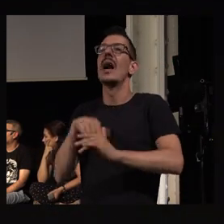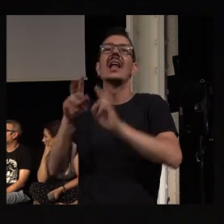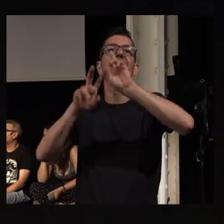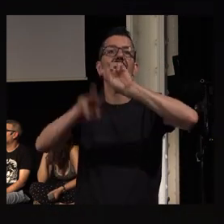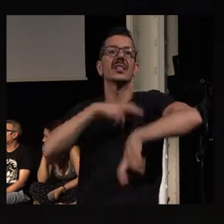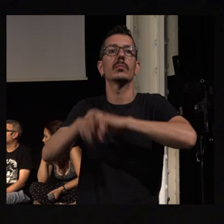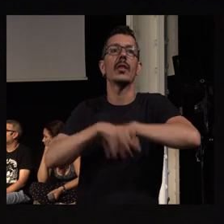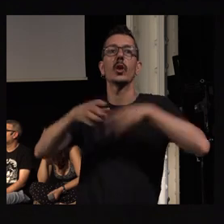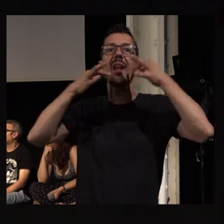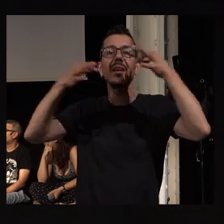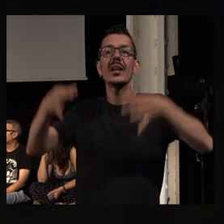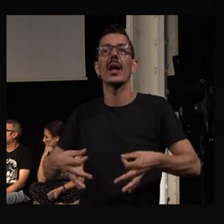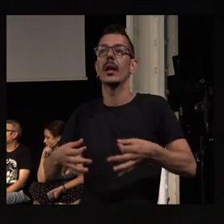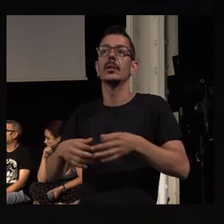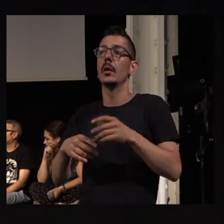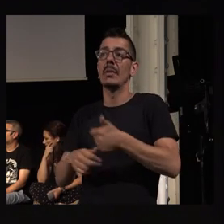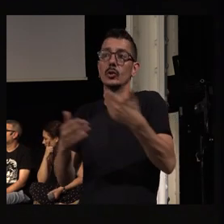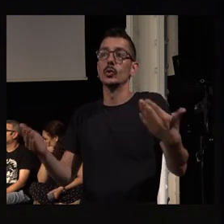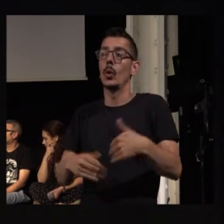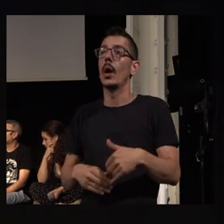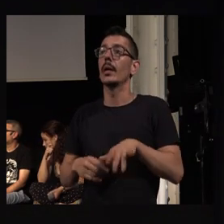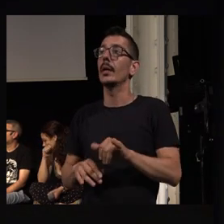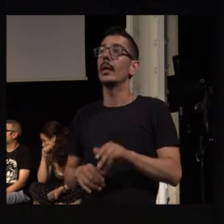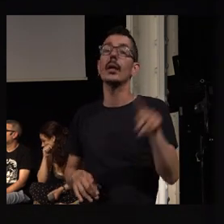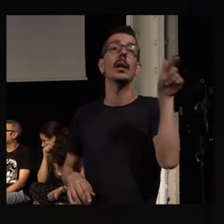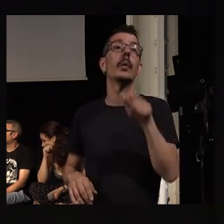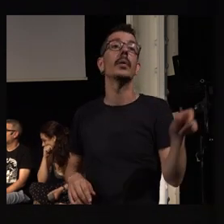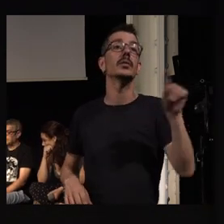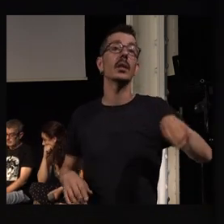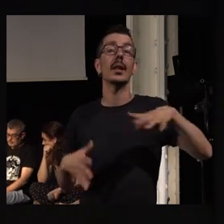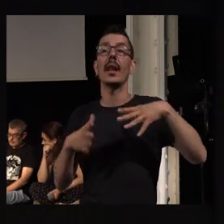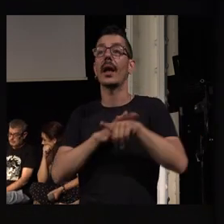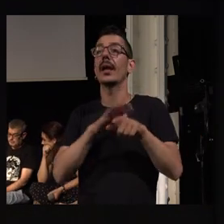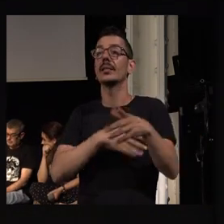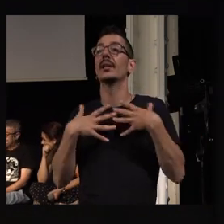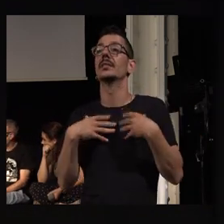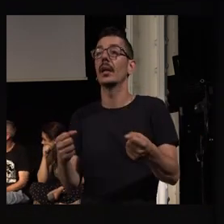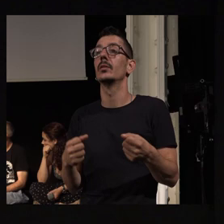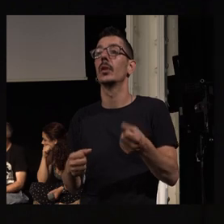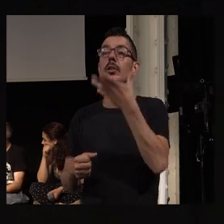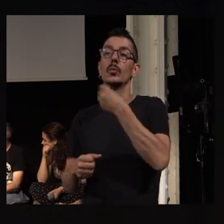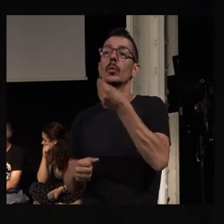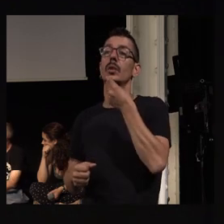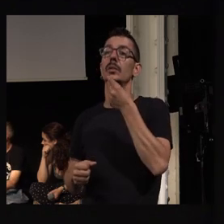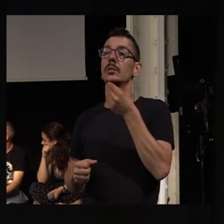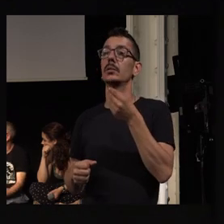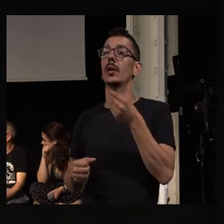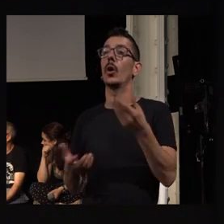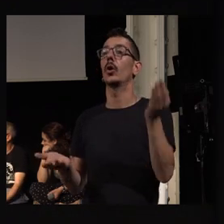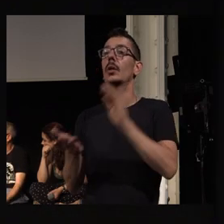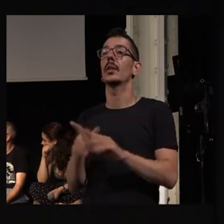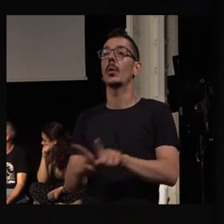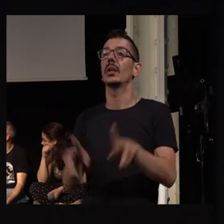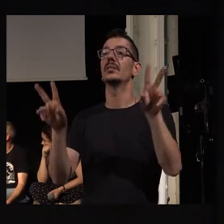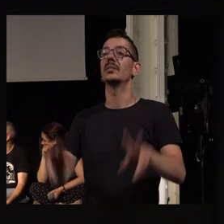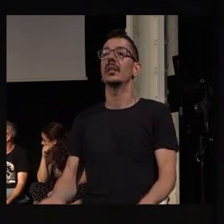transformaciones reales. O sea, no es más que eso. Y lo de la gente de salud, esto es una cosa muy bonita, y es, volvemos a las competencias. Yo,